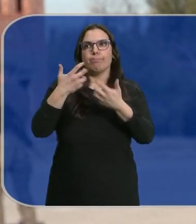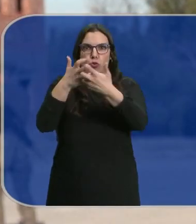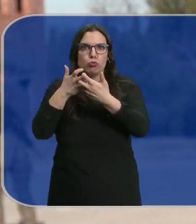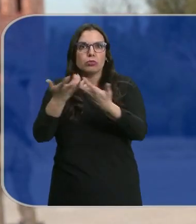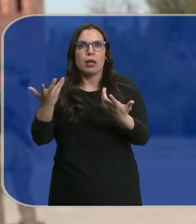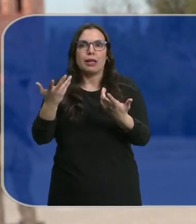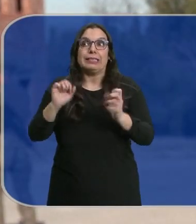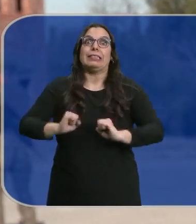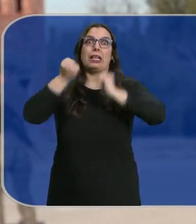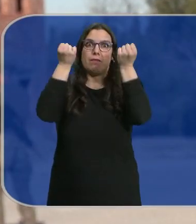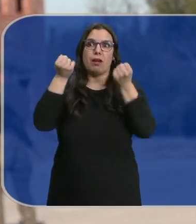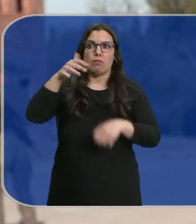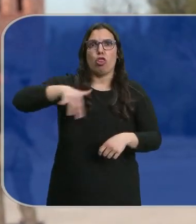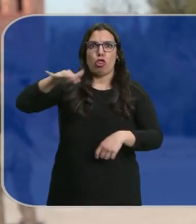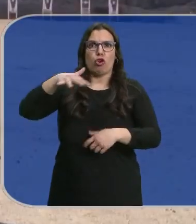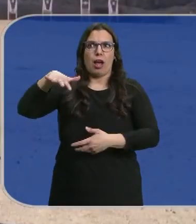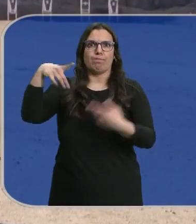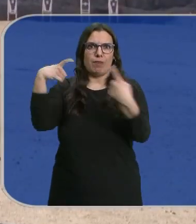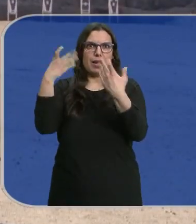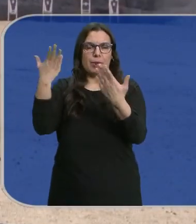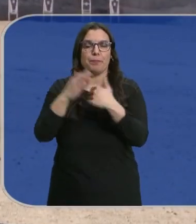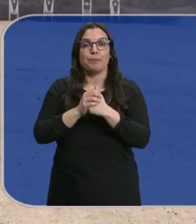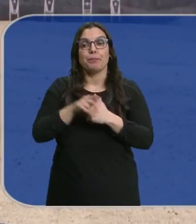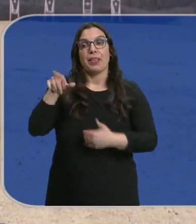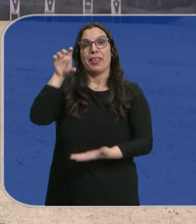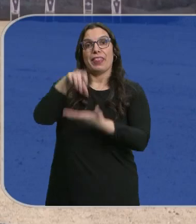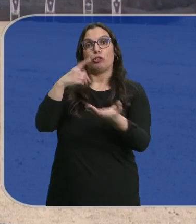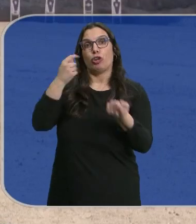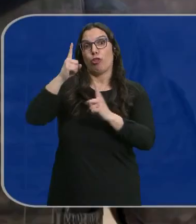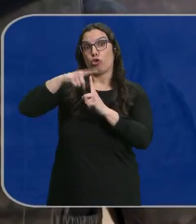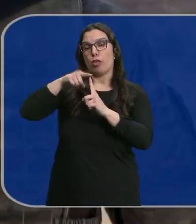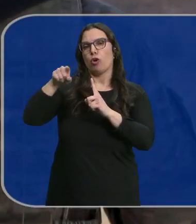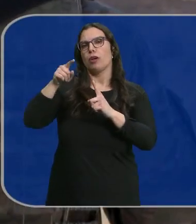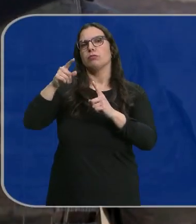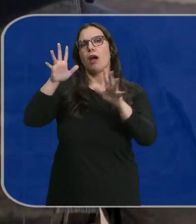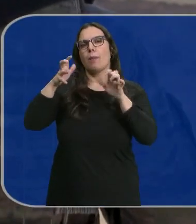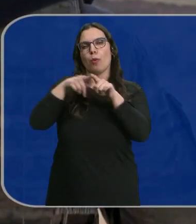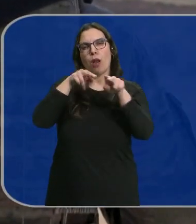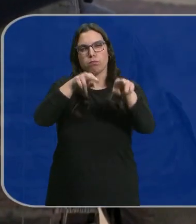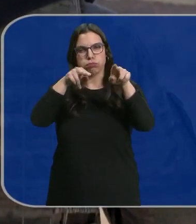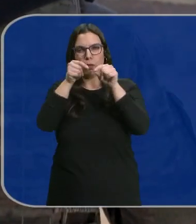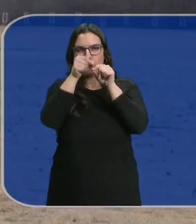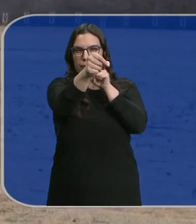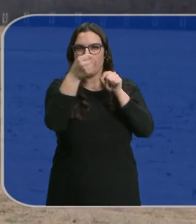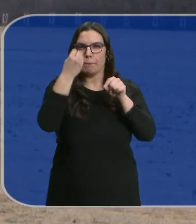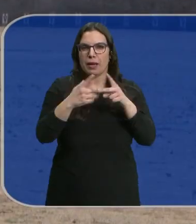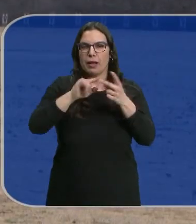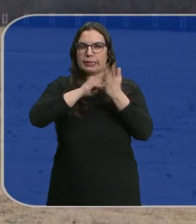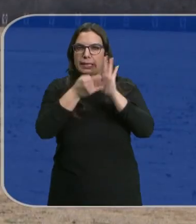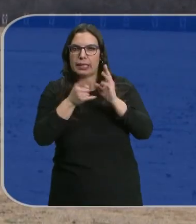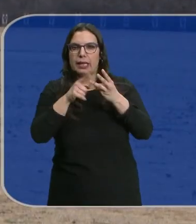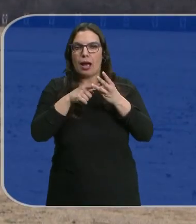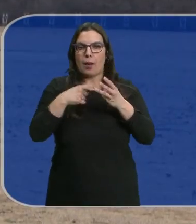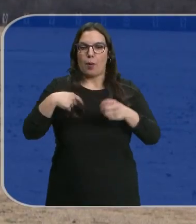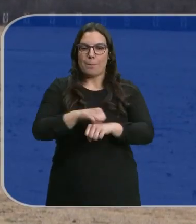combatir y sobrevivir, ¿no?, en una zona de conflicto. En este centro de coordinación de Toledo aprenden puntería, tácticas de combate, retirada